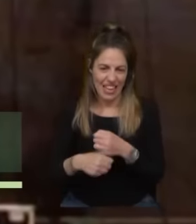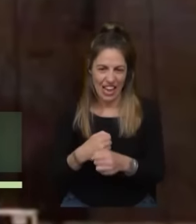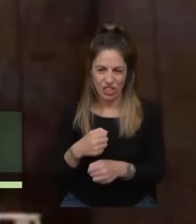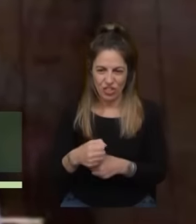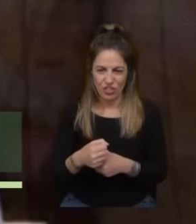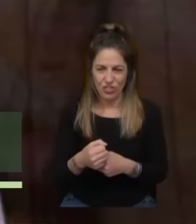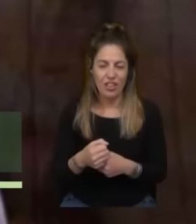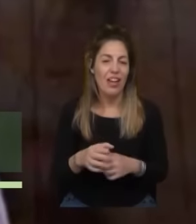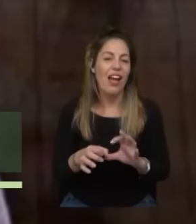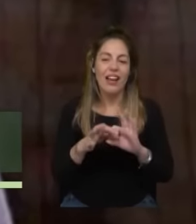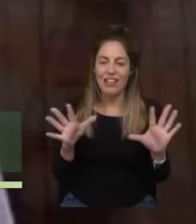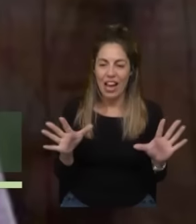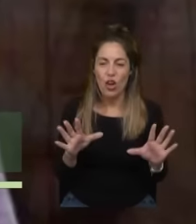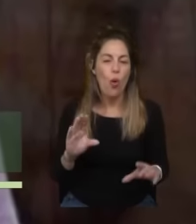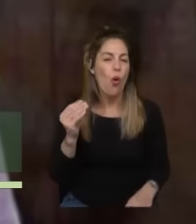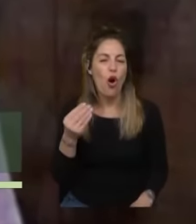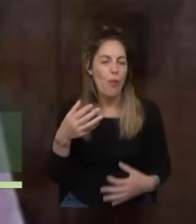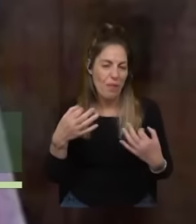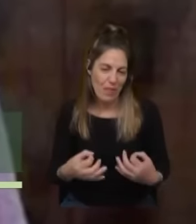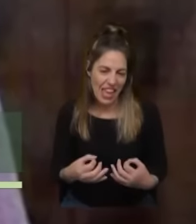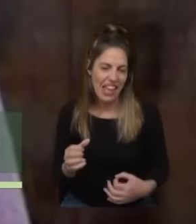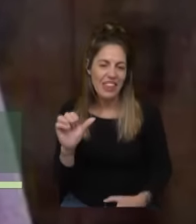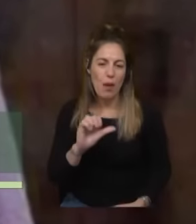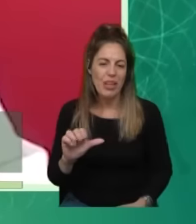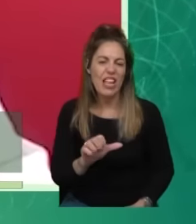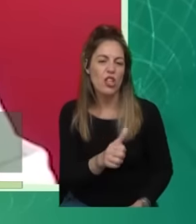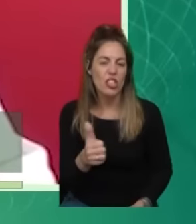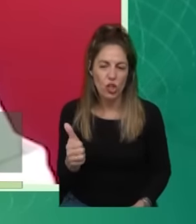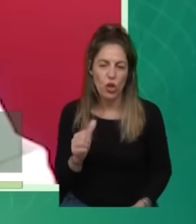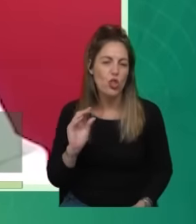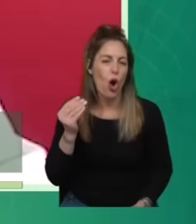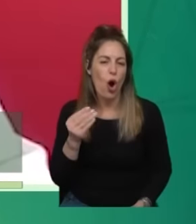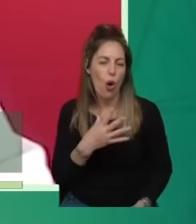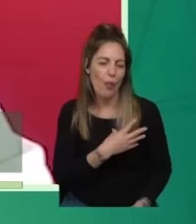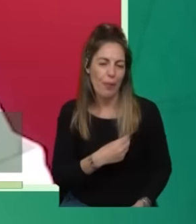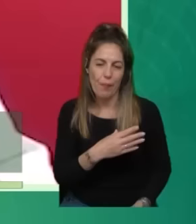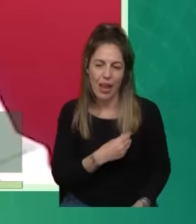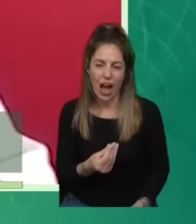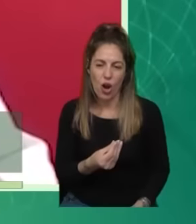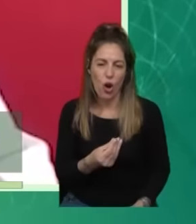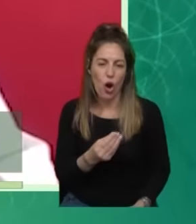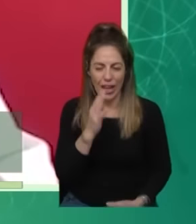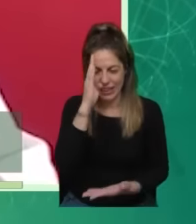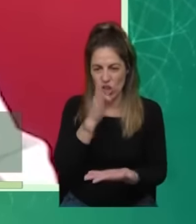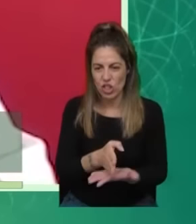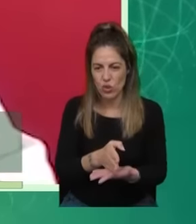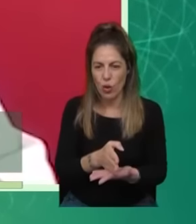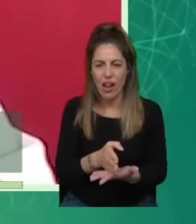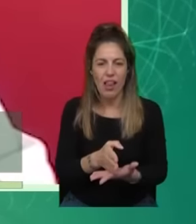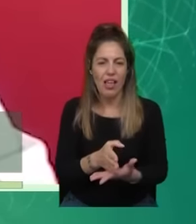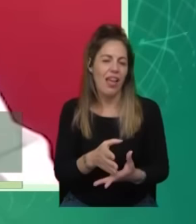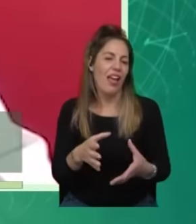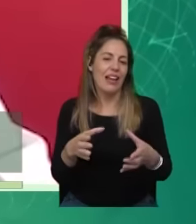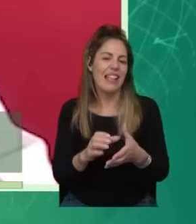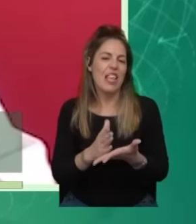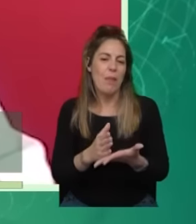Entonces, claro, o sea, un chico bien, un empresario exitoso, joven, blanco, heterosexual, de clase media, alta,